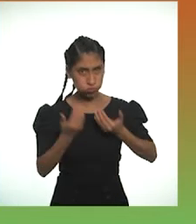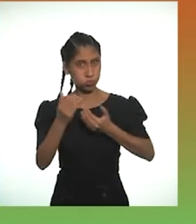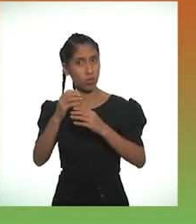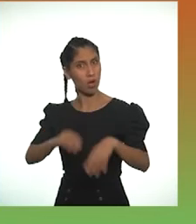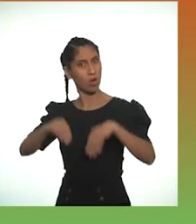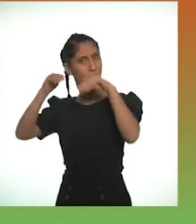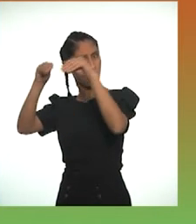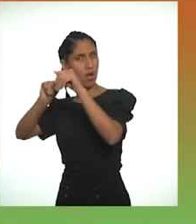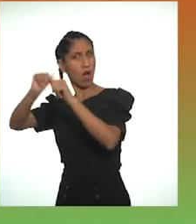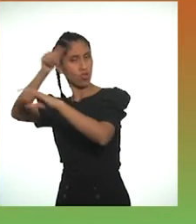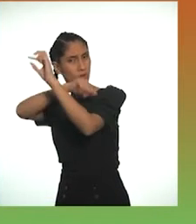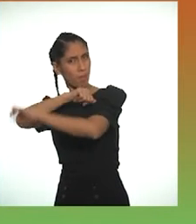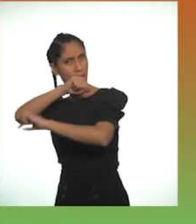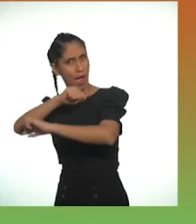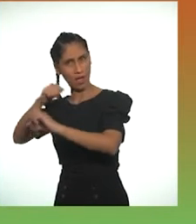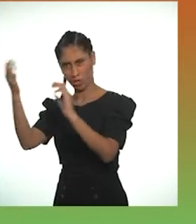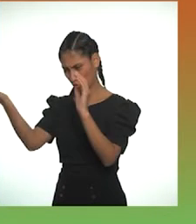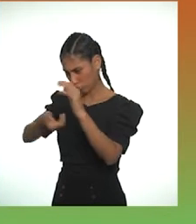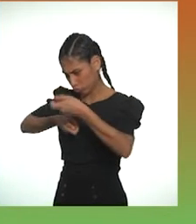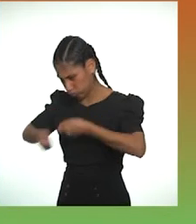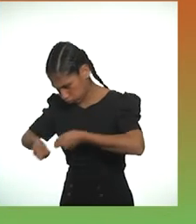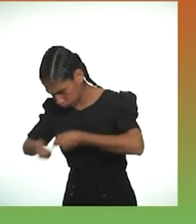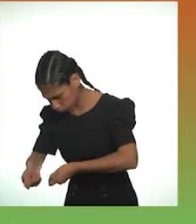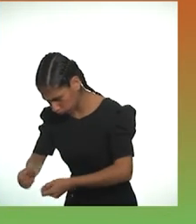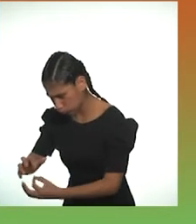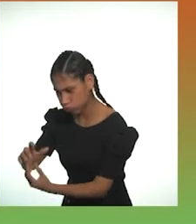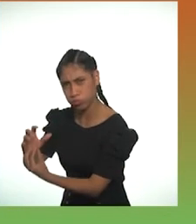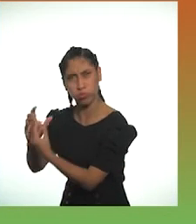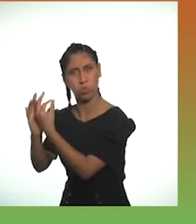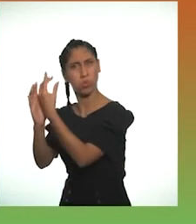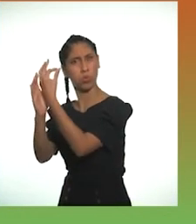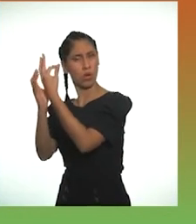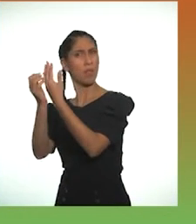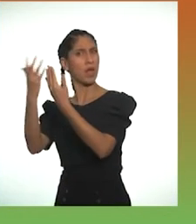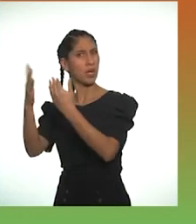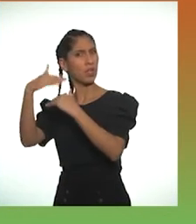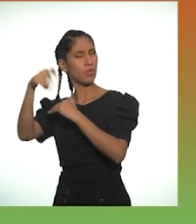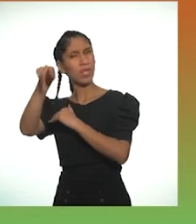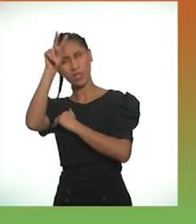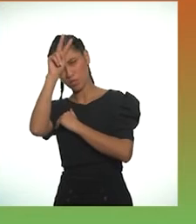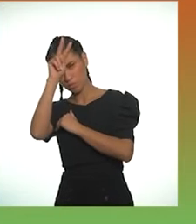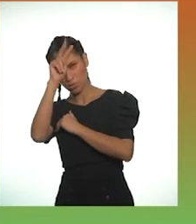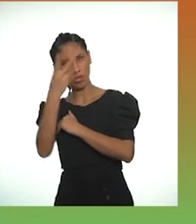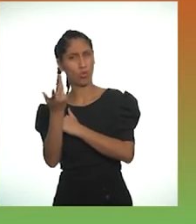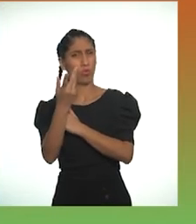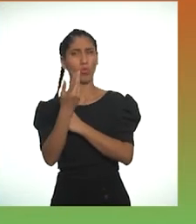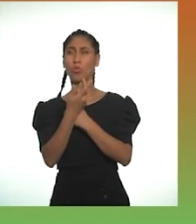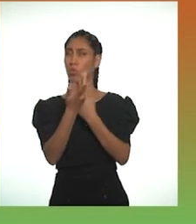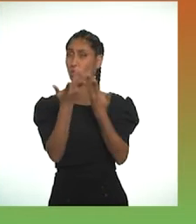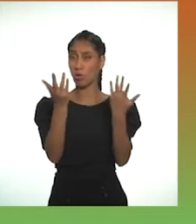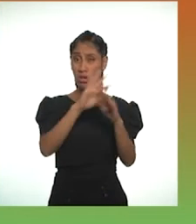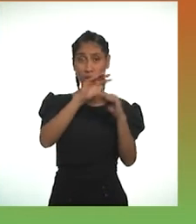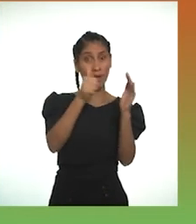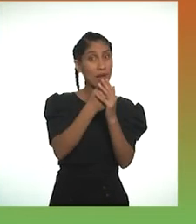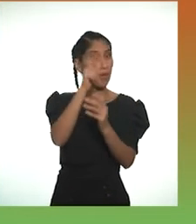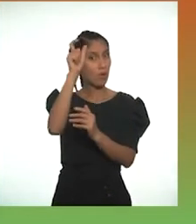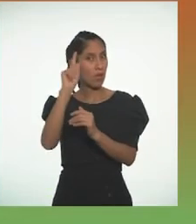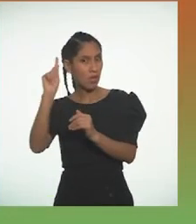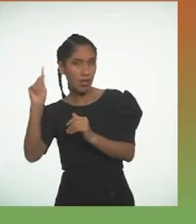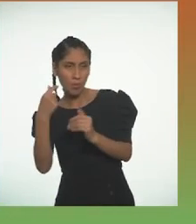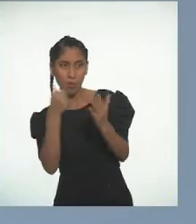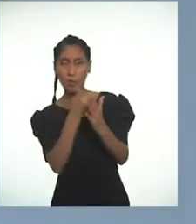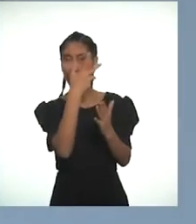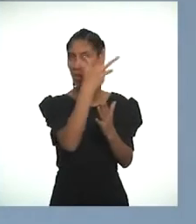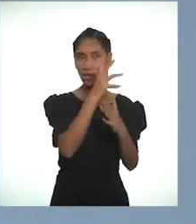colonias asiáticas, ocasionando que el Perú se quede sin su principal comprador de